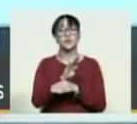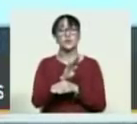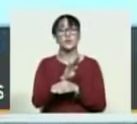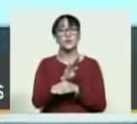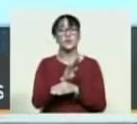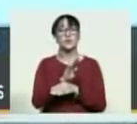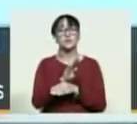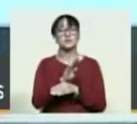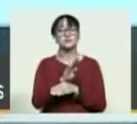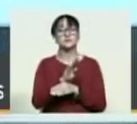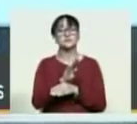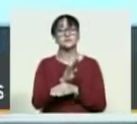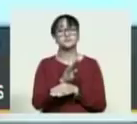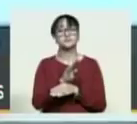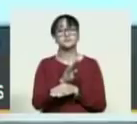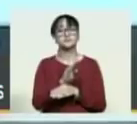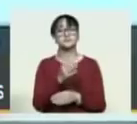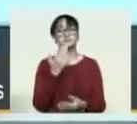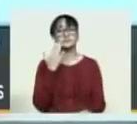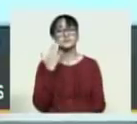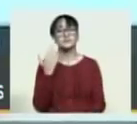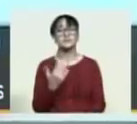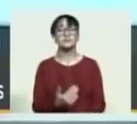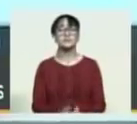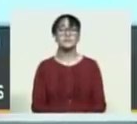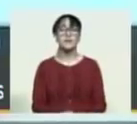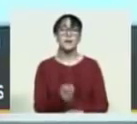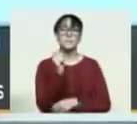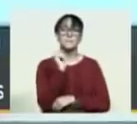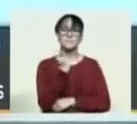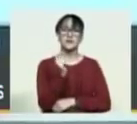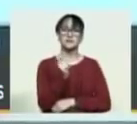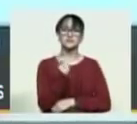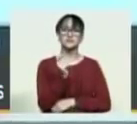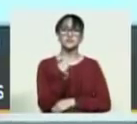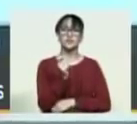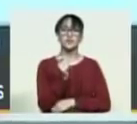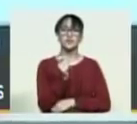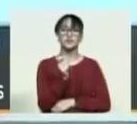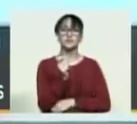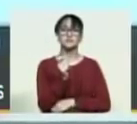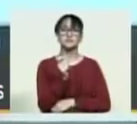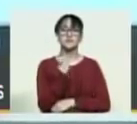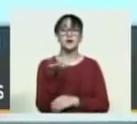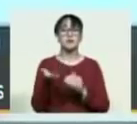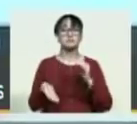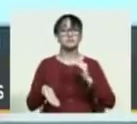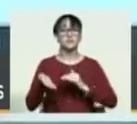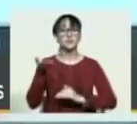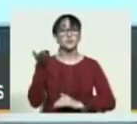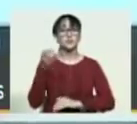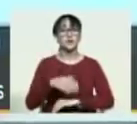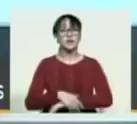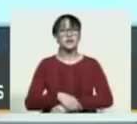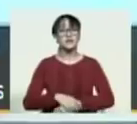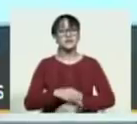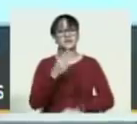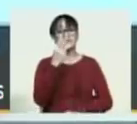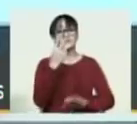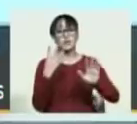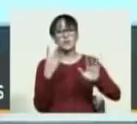económica de los pensionados. Las pensiones van entonces a aumentar de